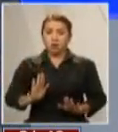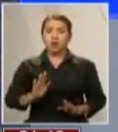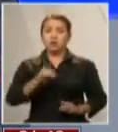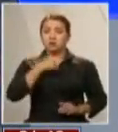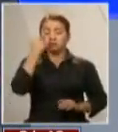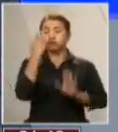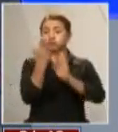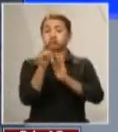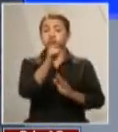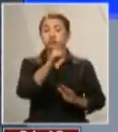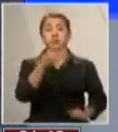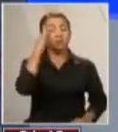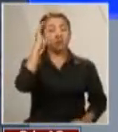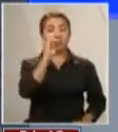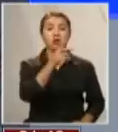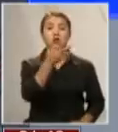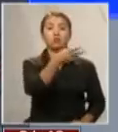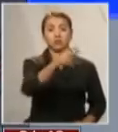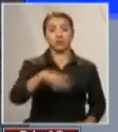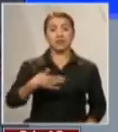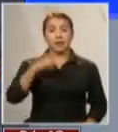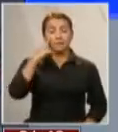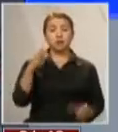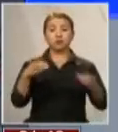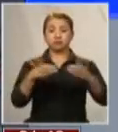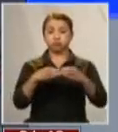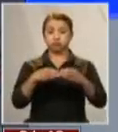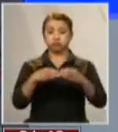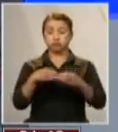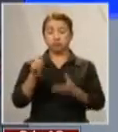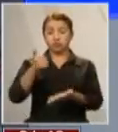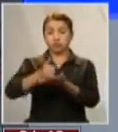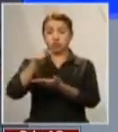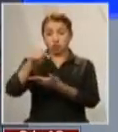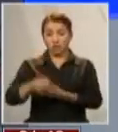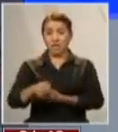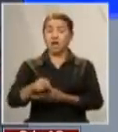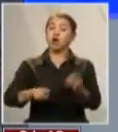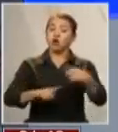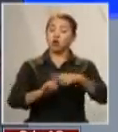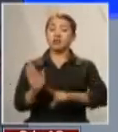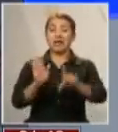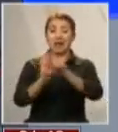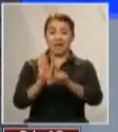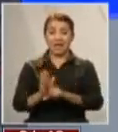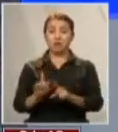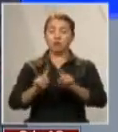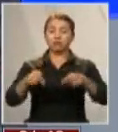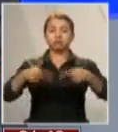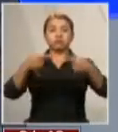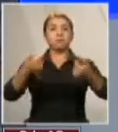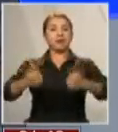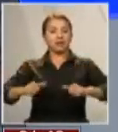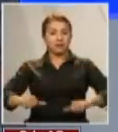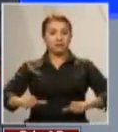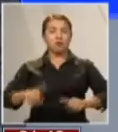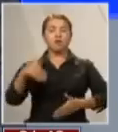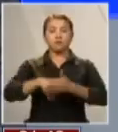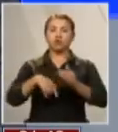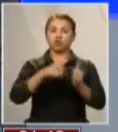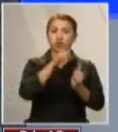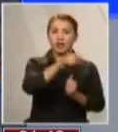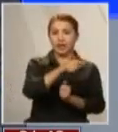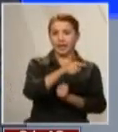Twitter, usted puede tomarla como quiera. Pero yo creo que su posición hoy día, y constante, en otro tipo de leyes también que hemos debatido, que hemos perdido justamente por votos con